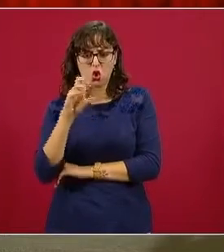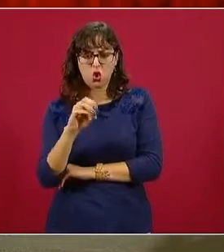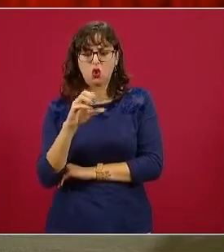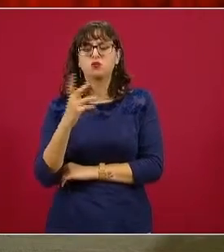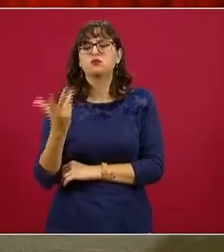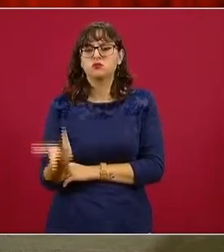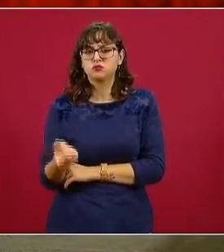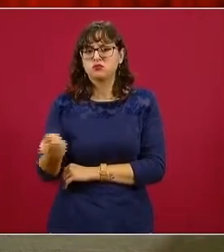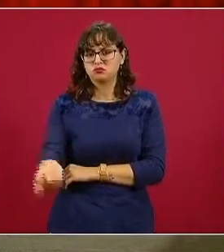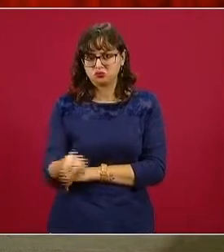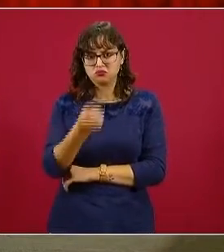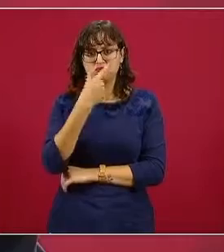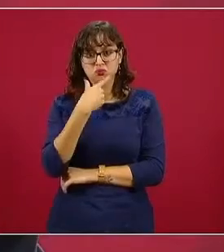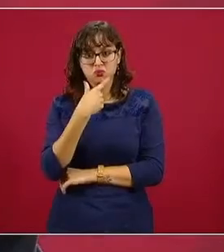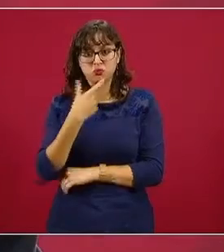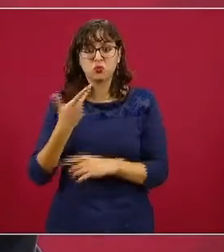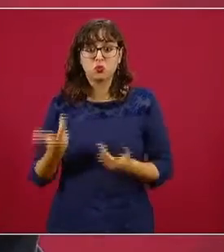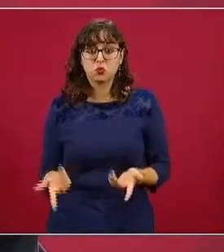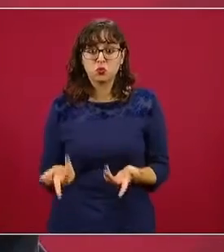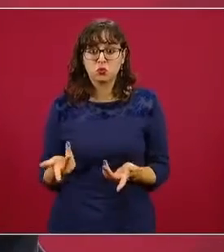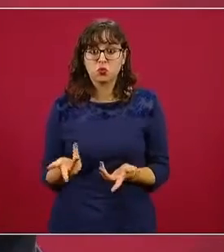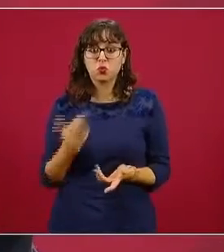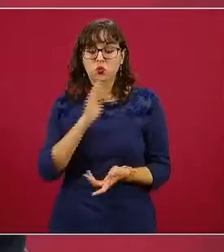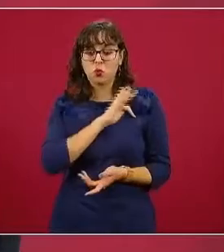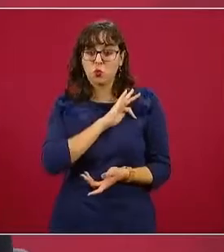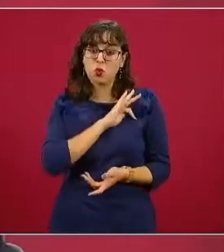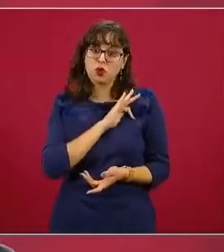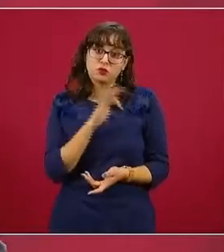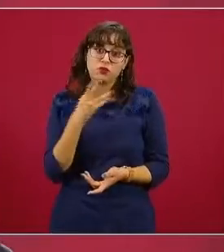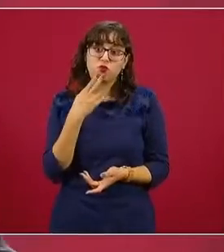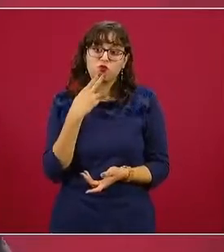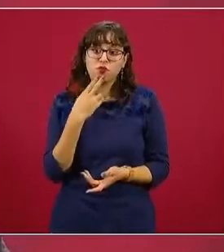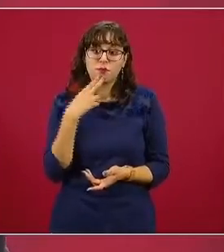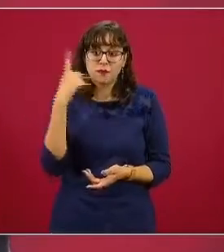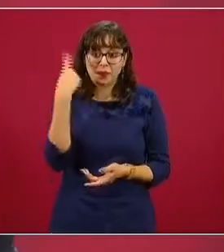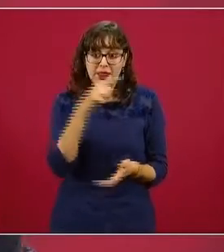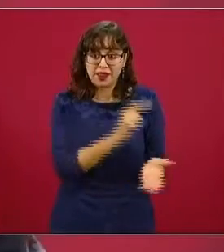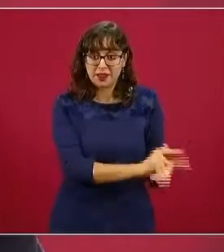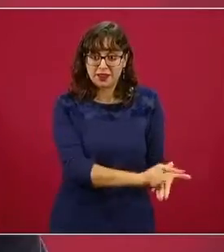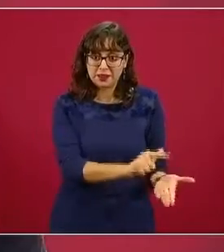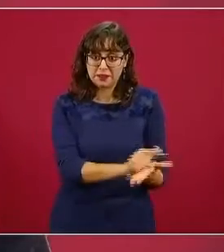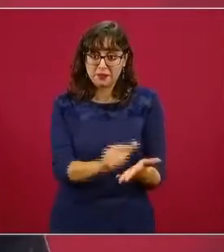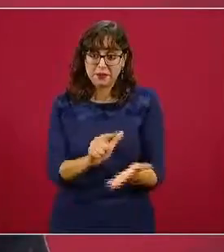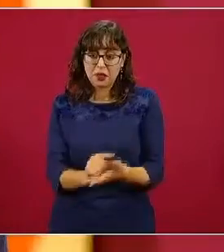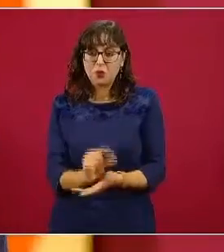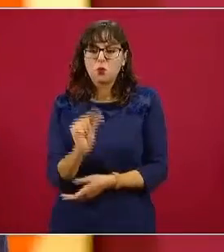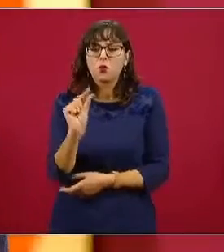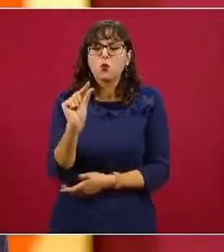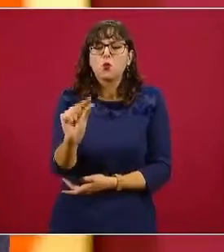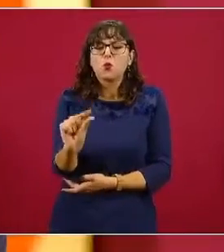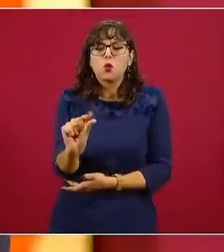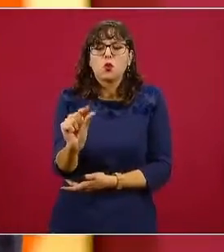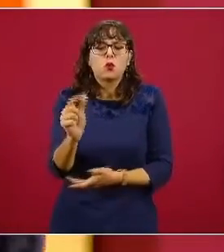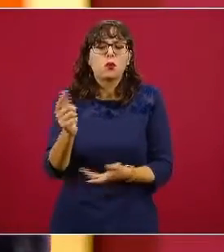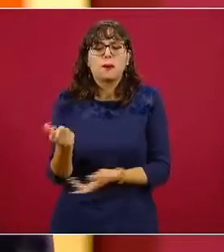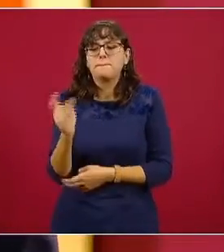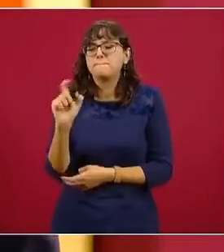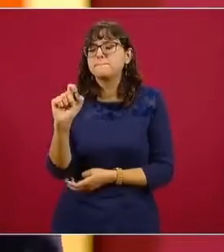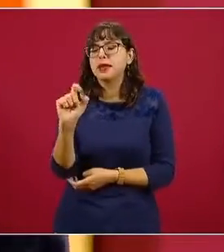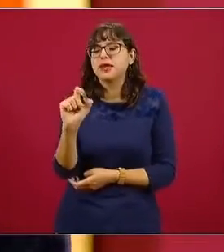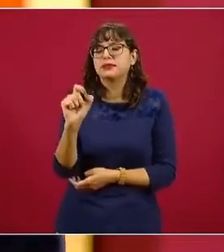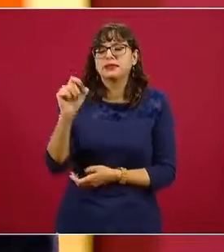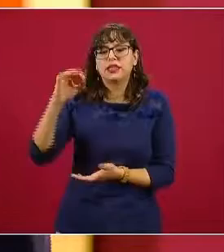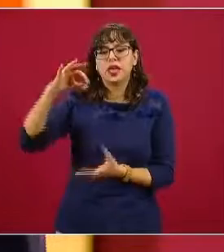una sustancia que se puede usar para el proceso de desinfección, utilizada en dosis bajas, se habla de 20 o